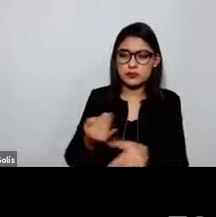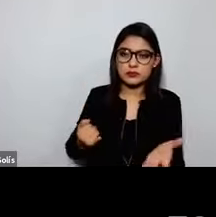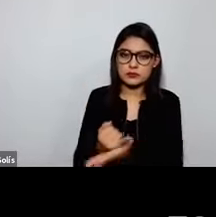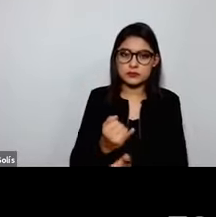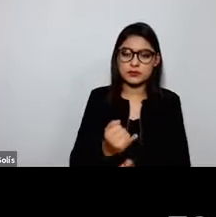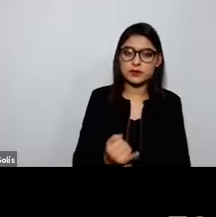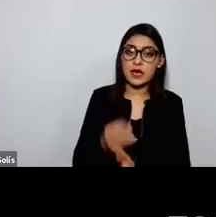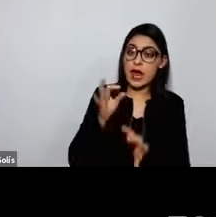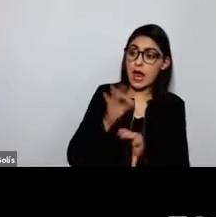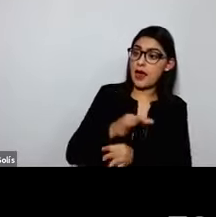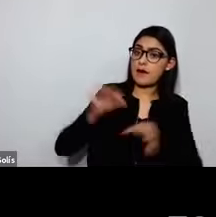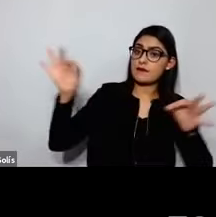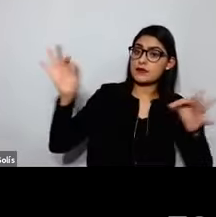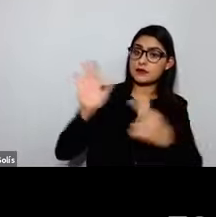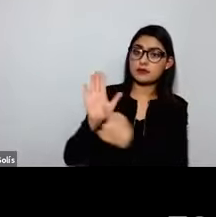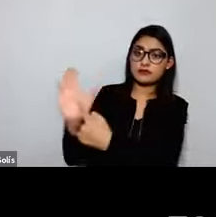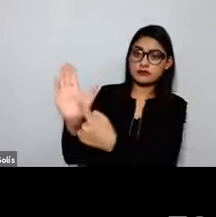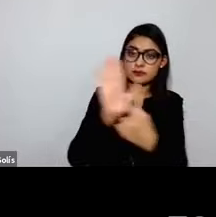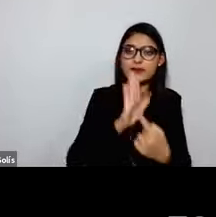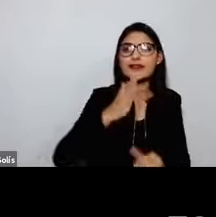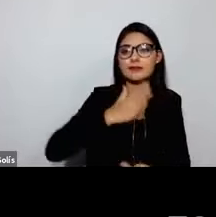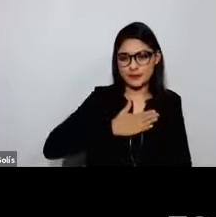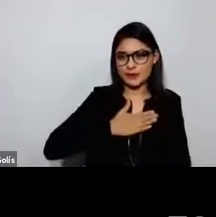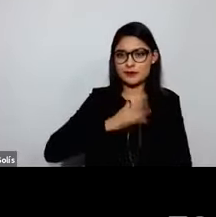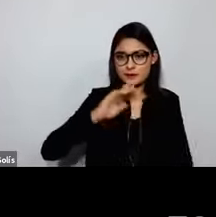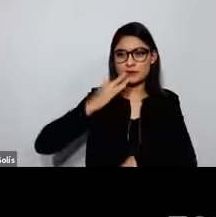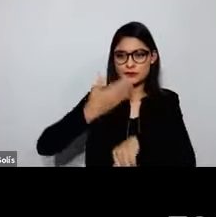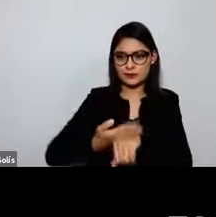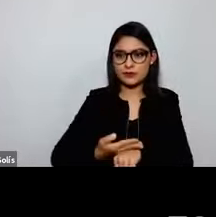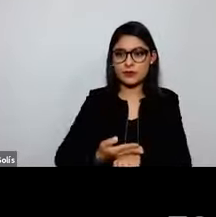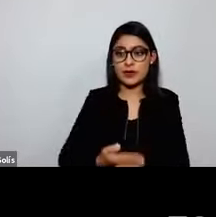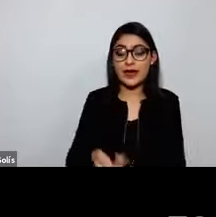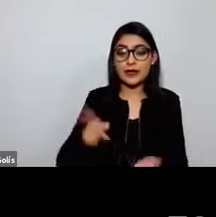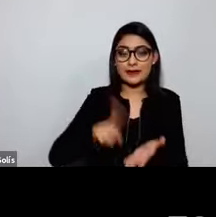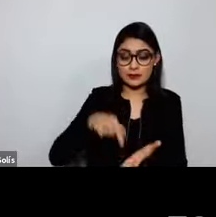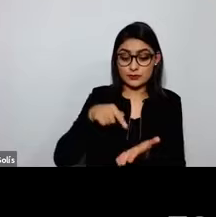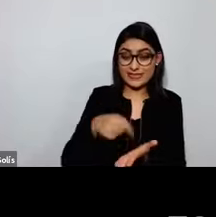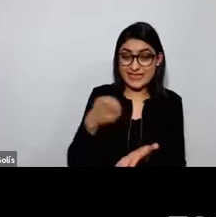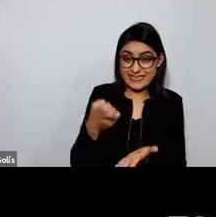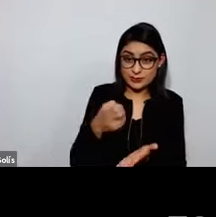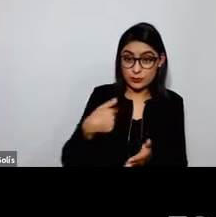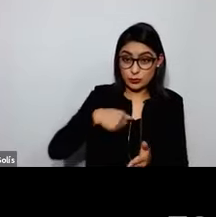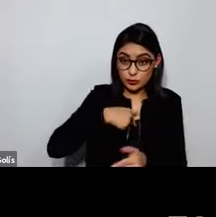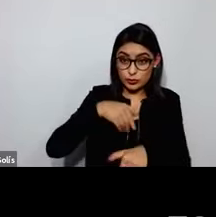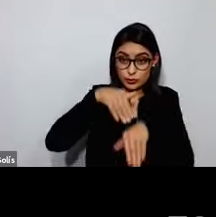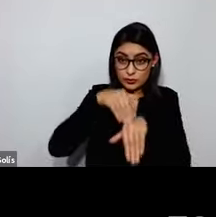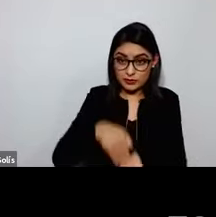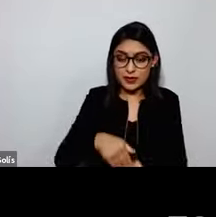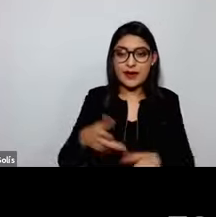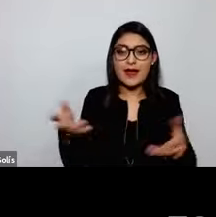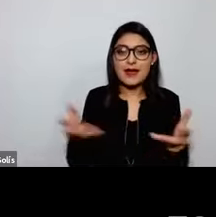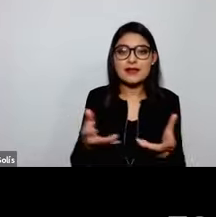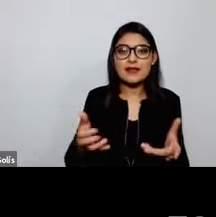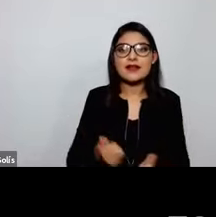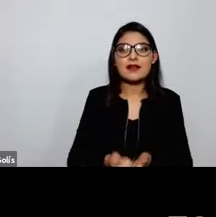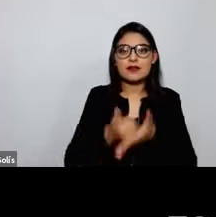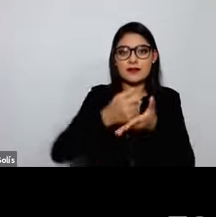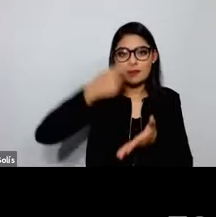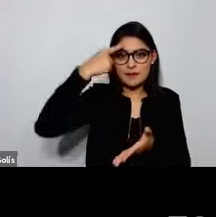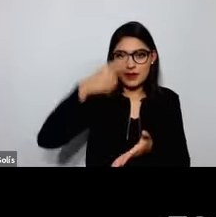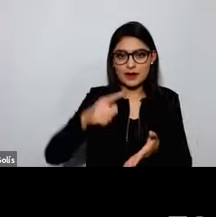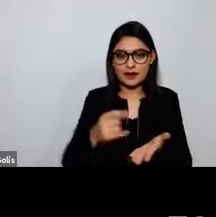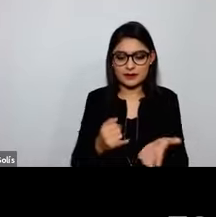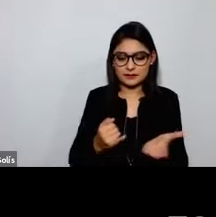sentencias, que es una obligación que tenemos, pues desde luego abonamos en esa construcción de una democracia